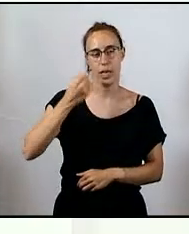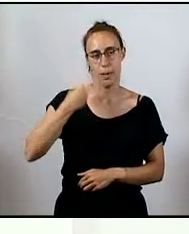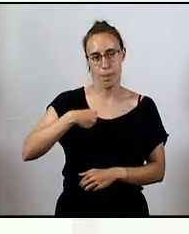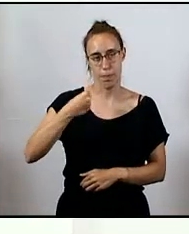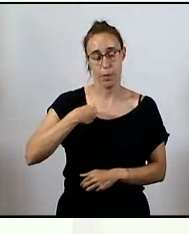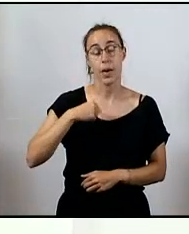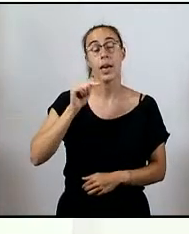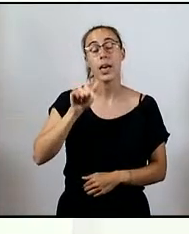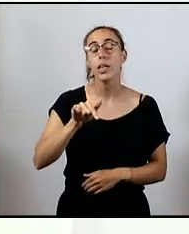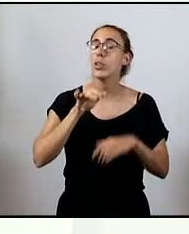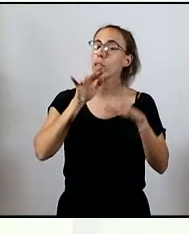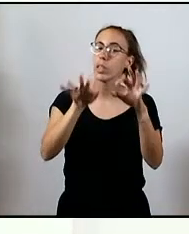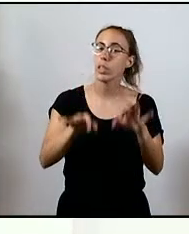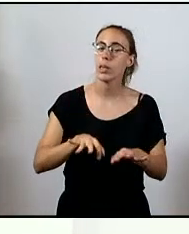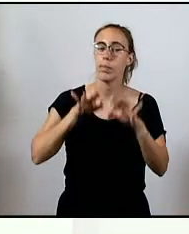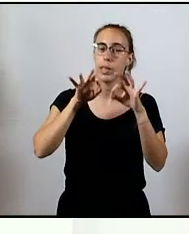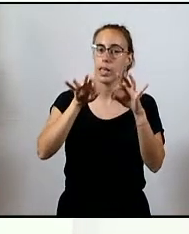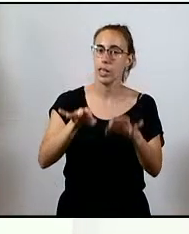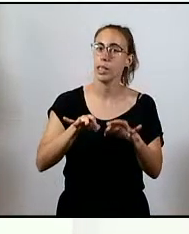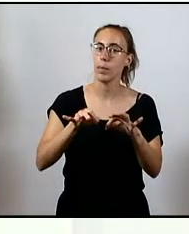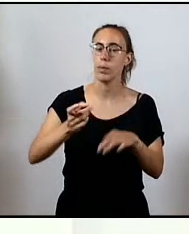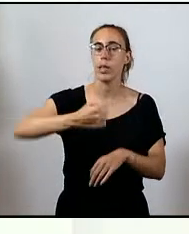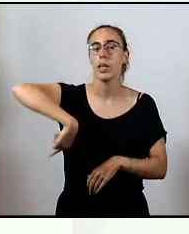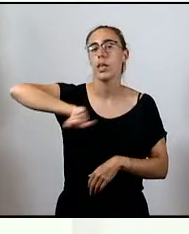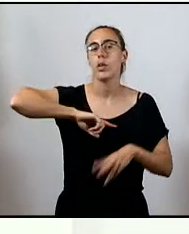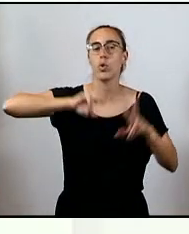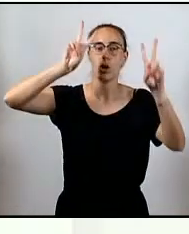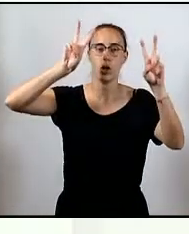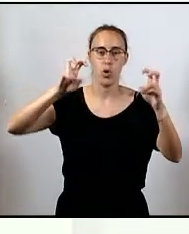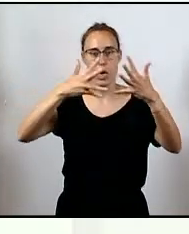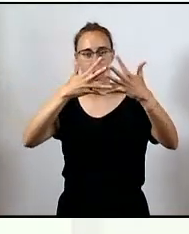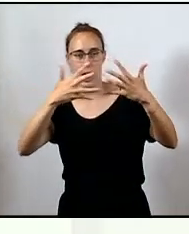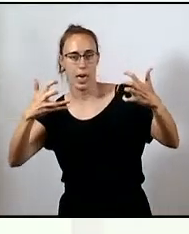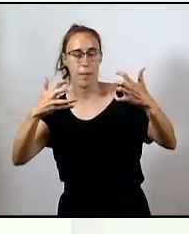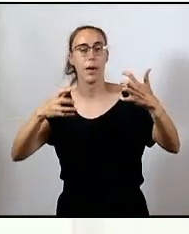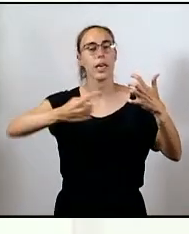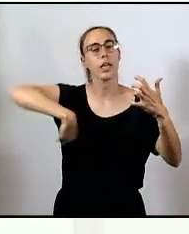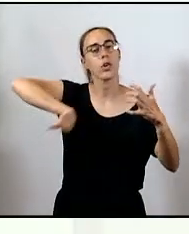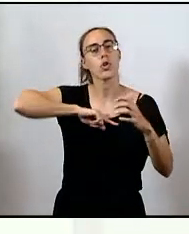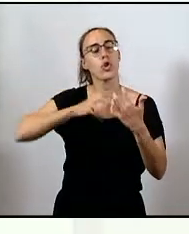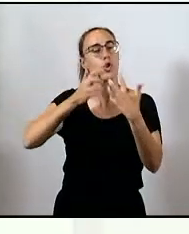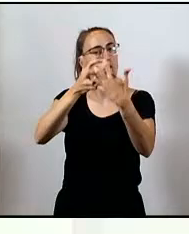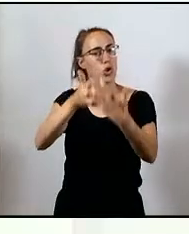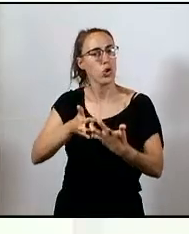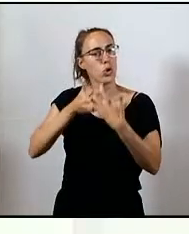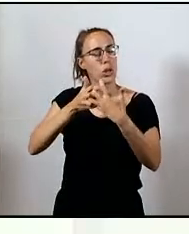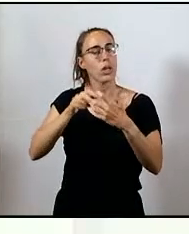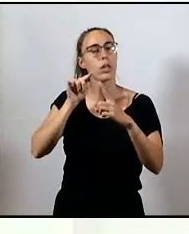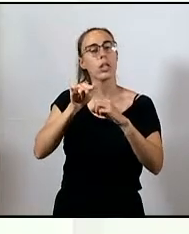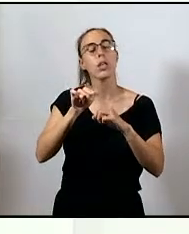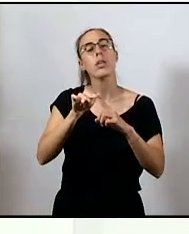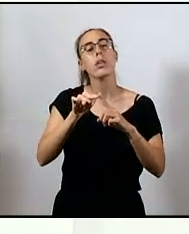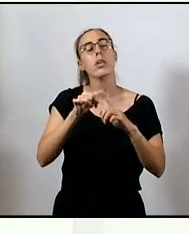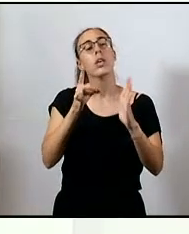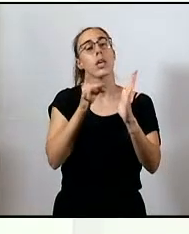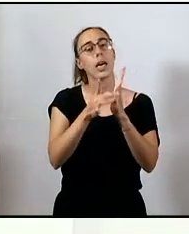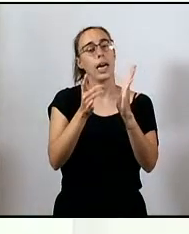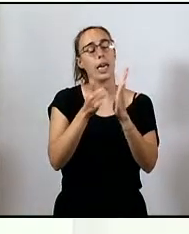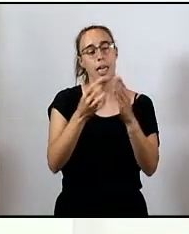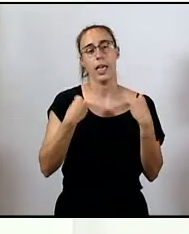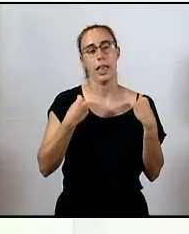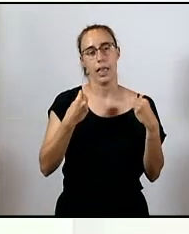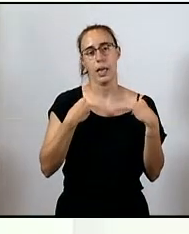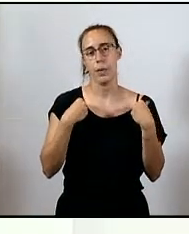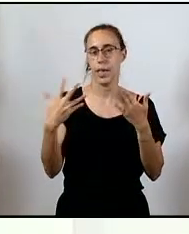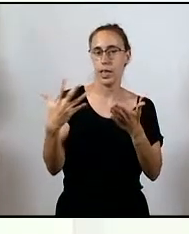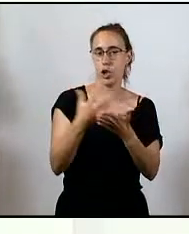siempre el lema con el que el Gobierno de Extremadura va a luchar para conseguir la calidad de vida de todos los que vivimos aquí, pero también para